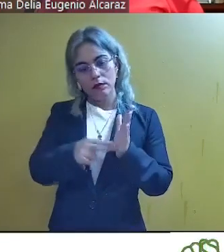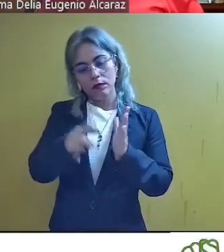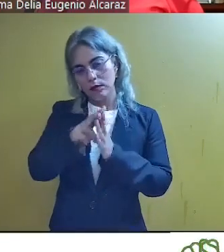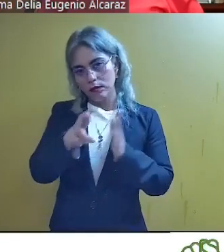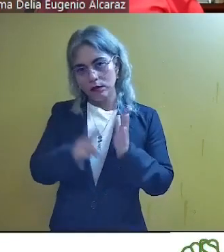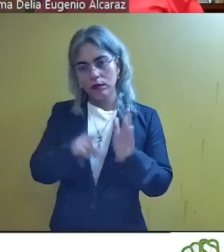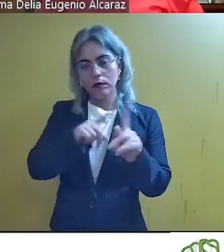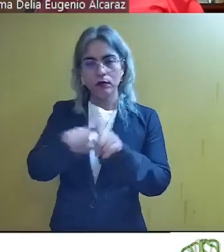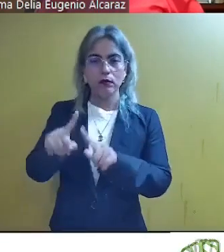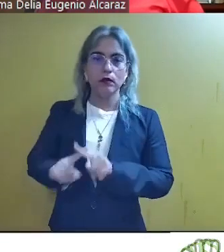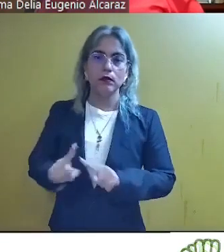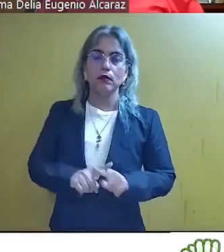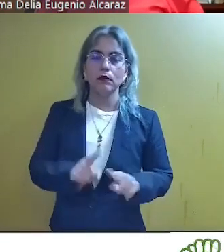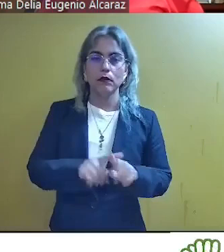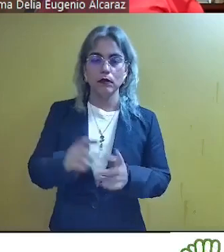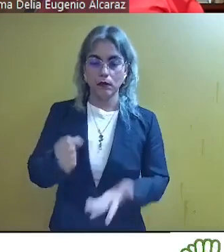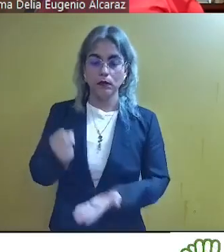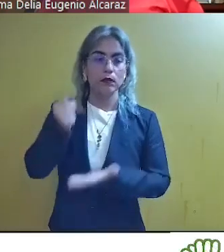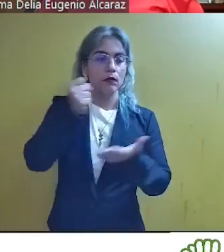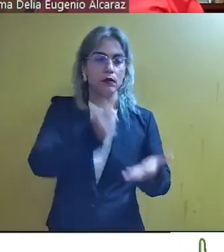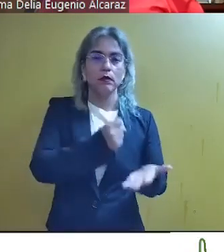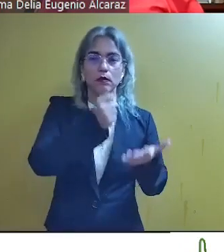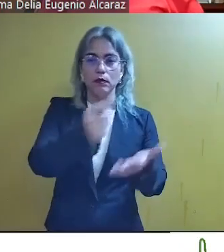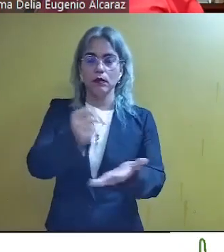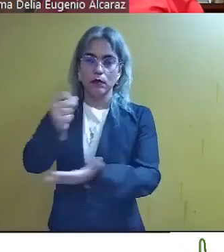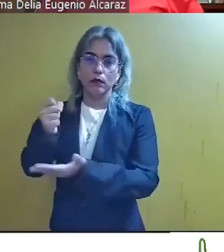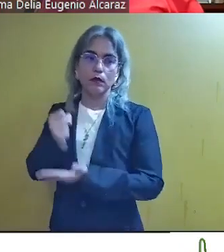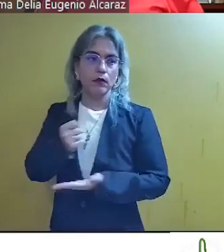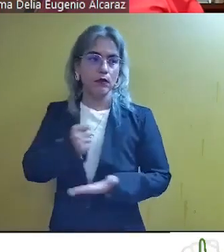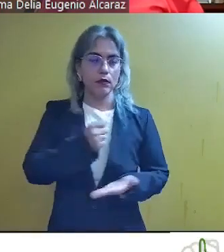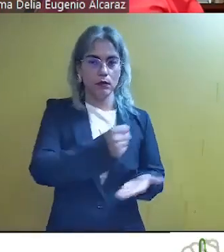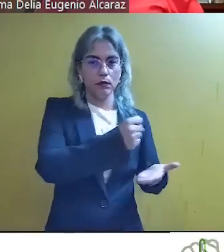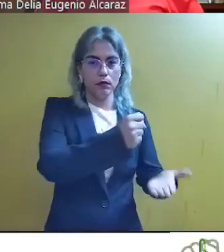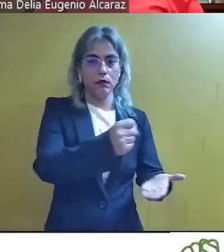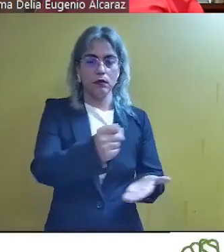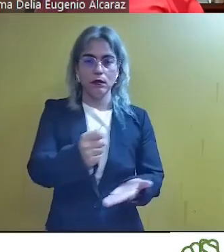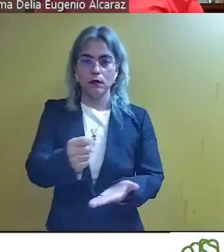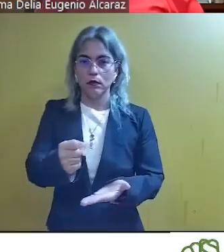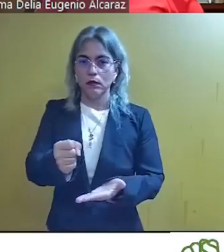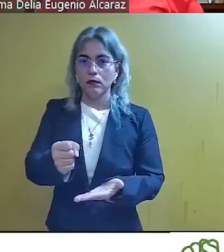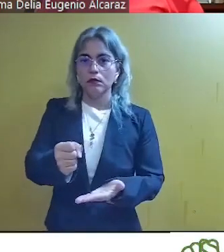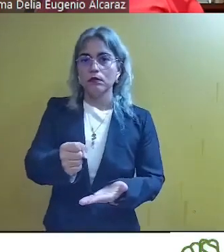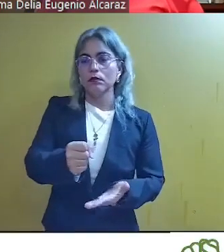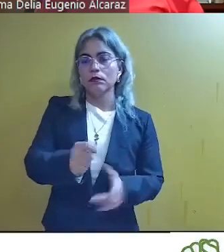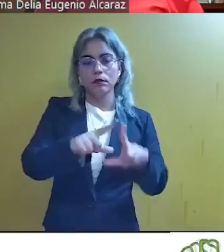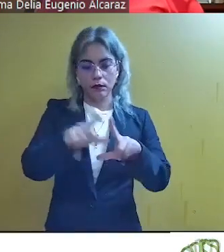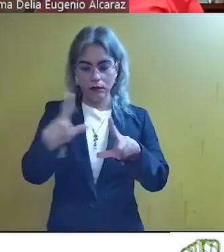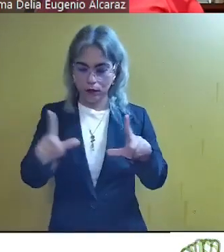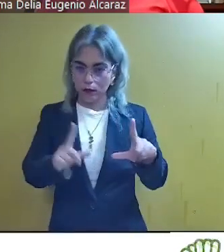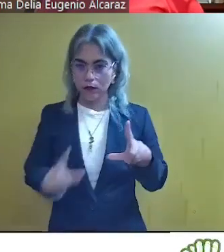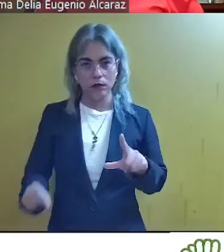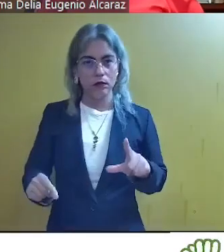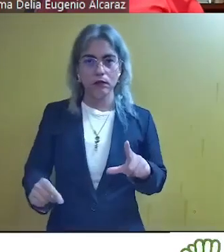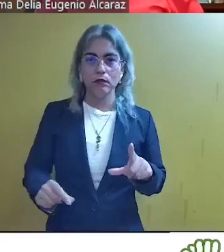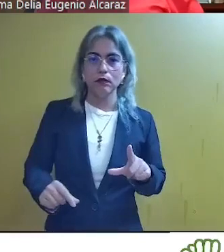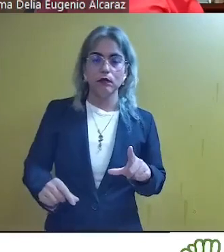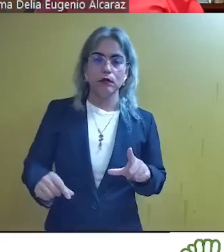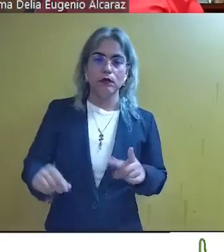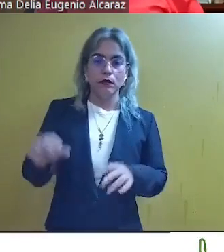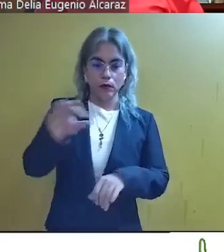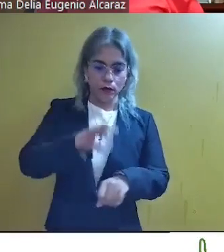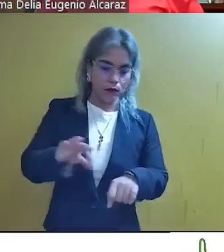no comprobado del financiamiento público otorgado a los partidos políticos nacionales y locales para el desarrollo de actividades ordinarias y